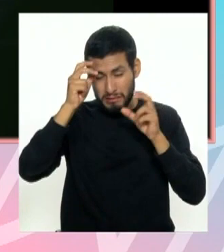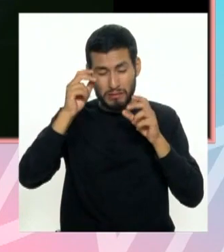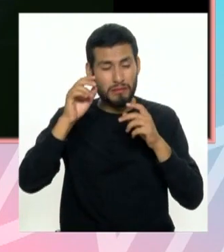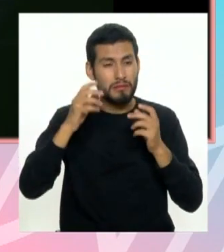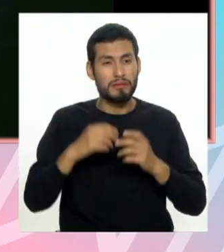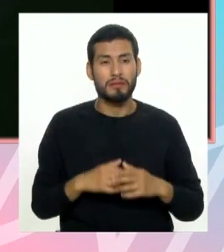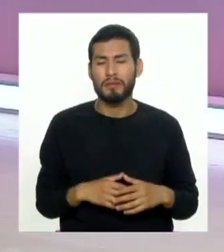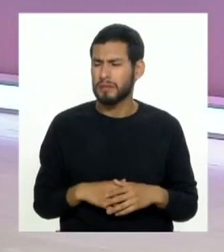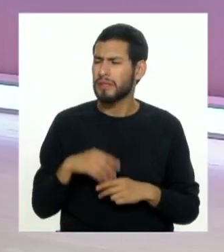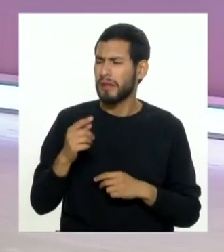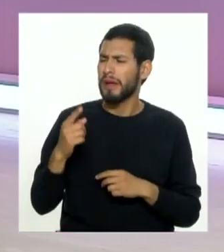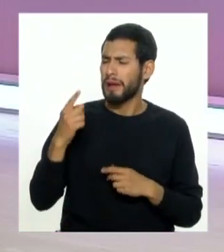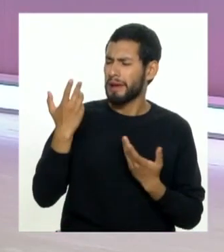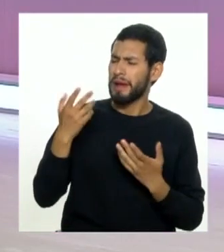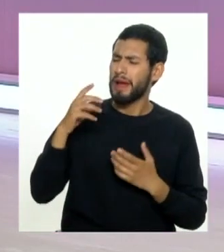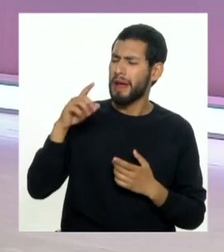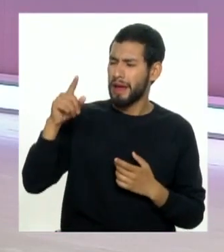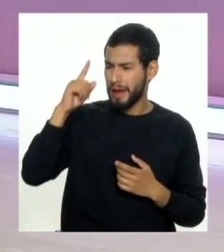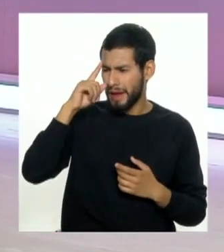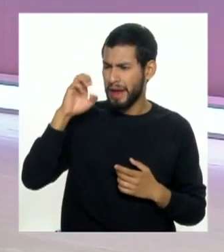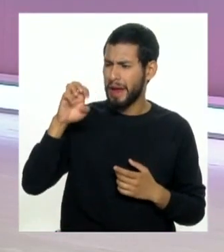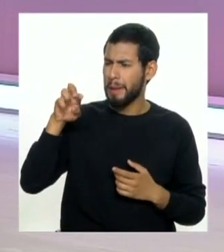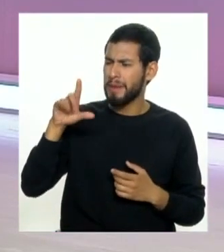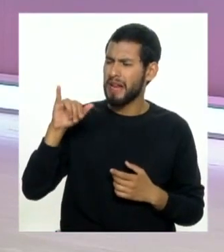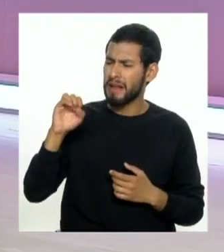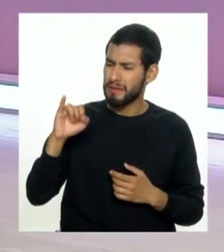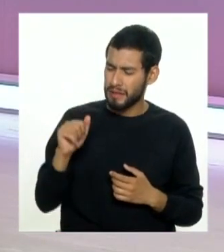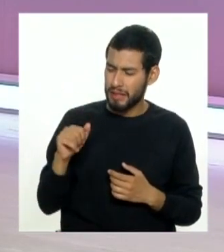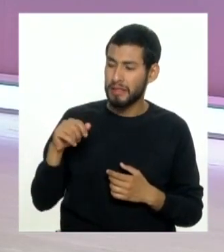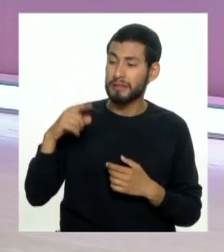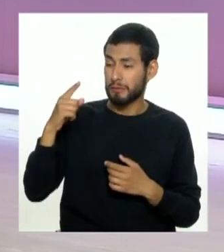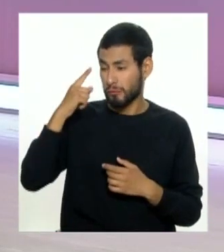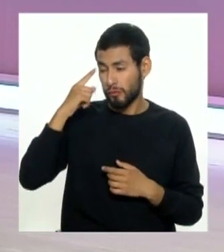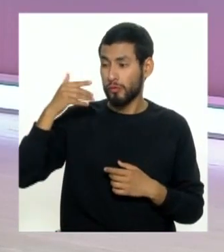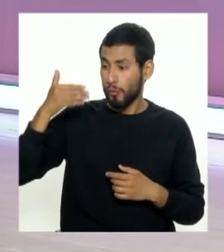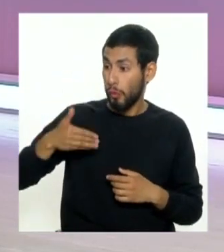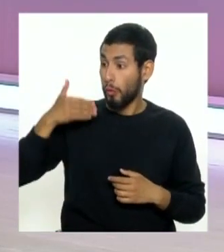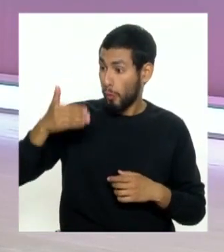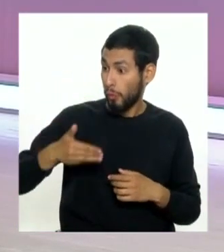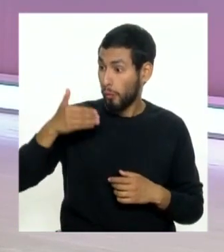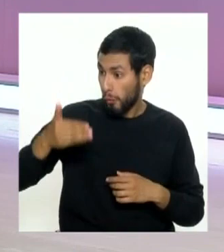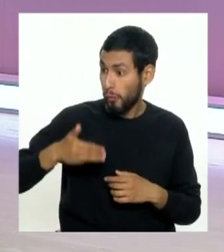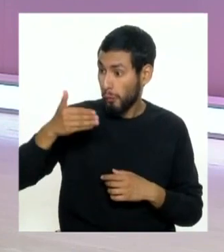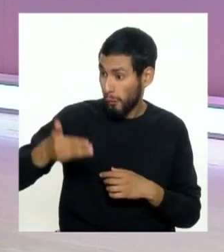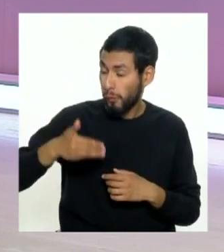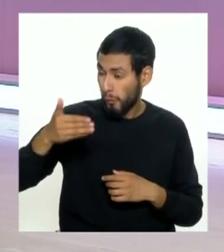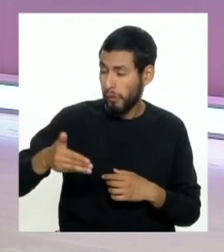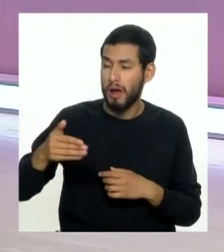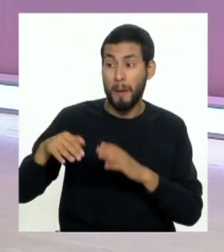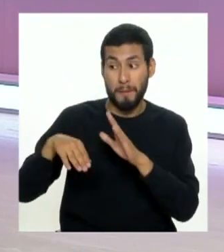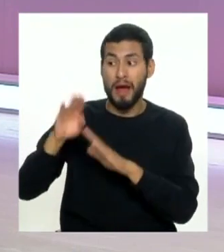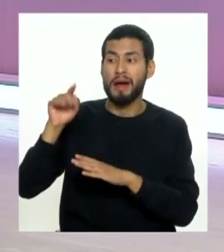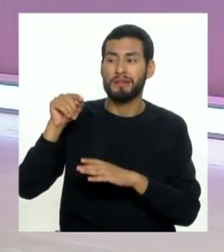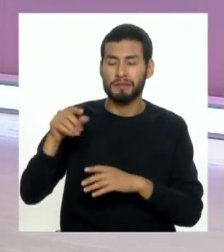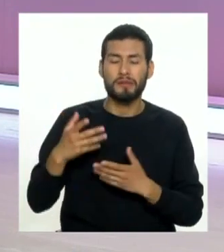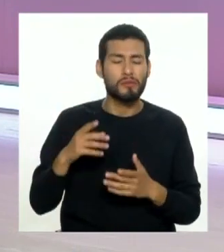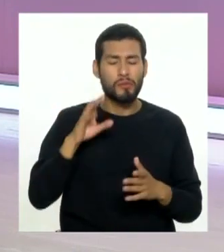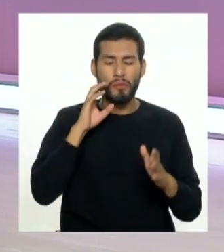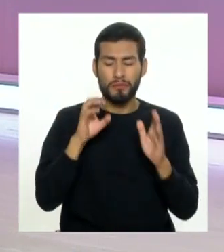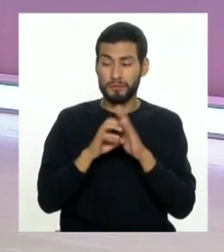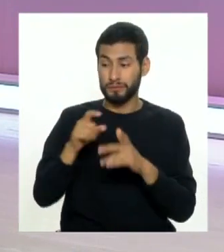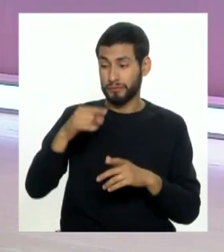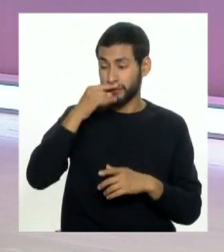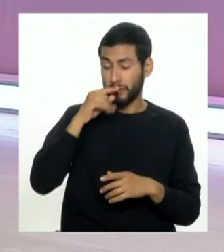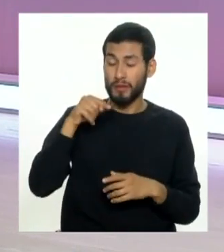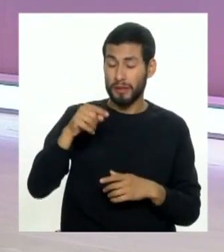Para considerar epilepsia o crisis epiléptica tiene que haber más de un episodio de convulsión. O sea, asumimos que, por ejemplo, un niño que convulsiona